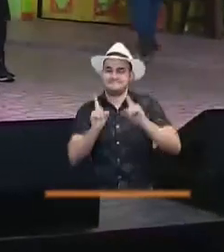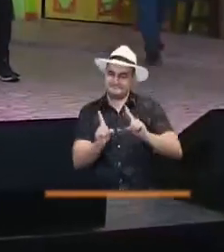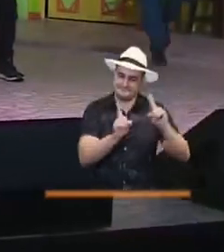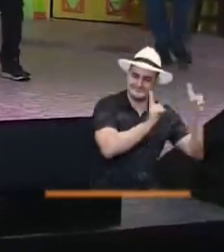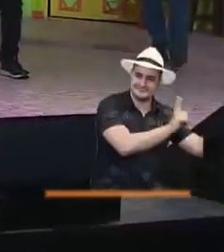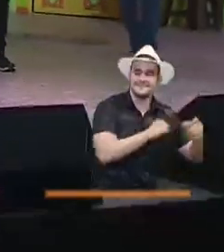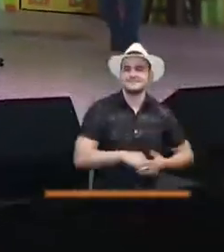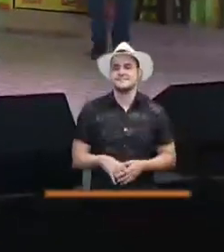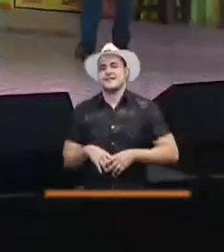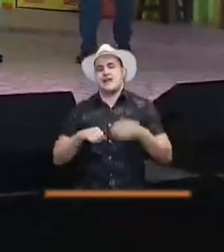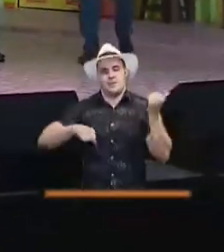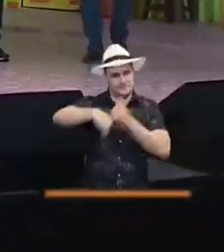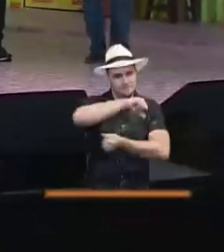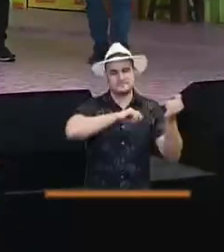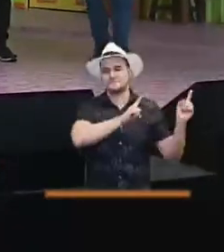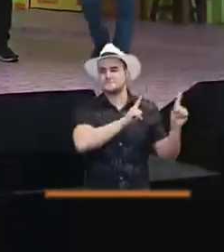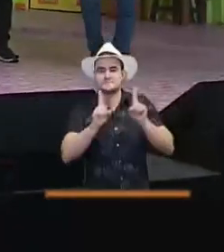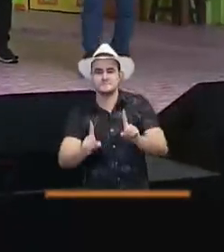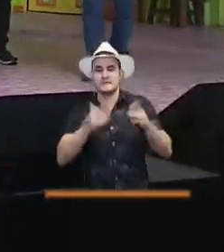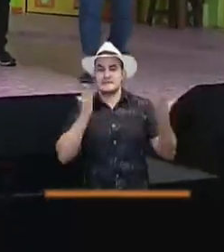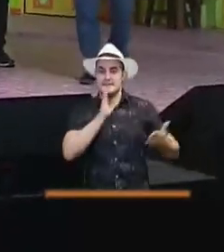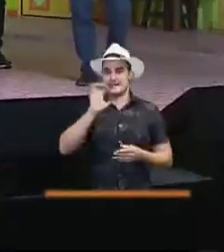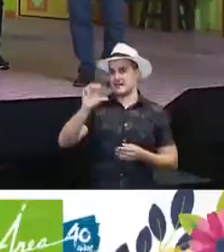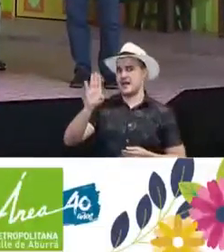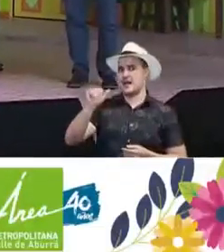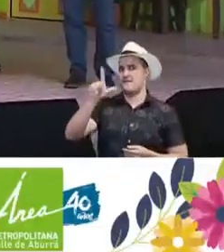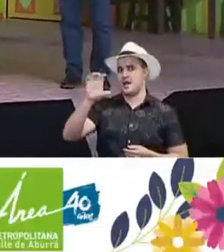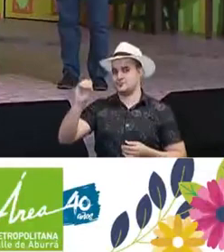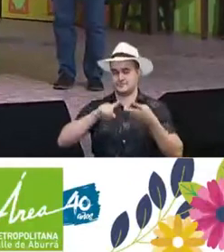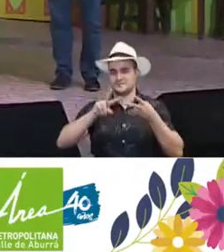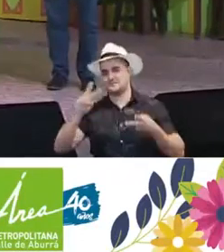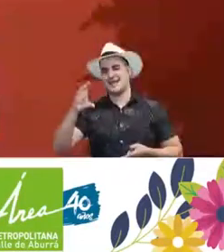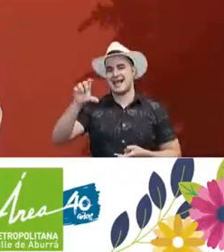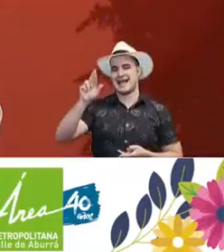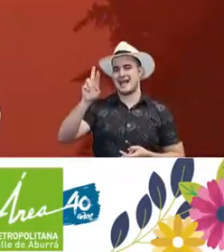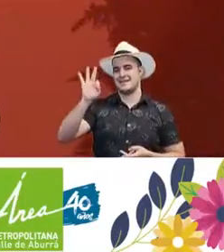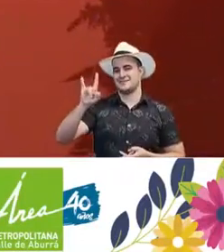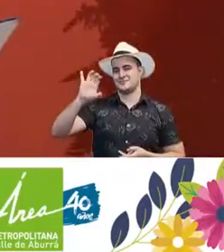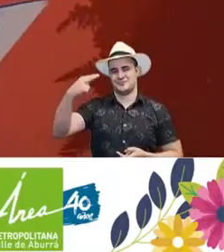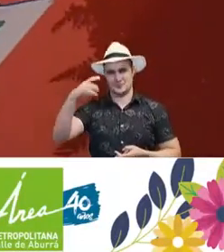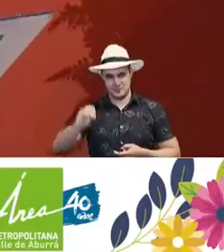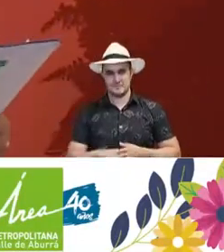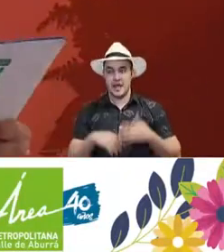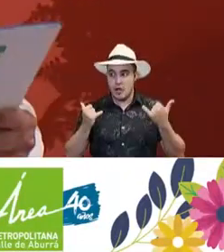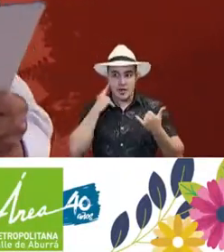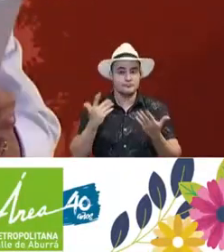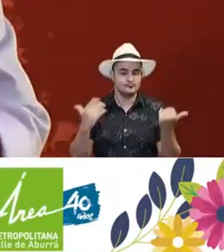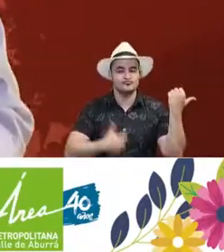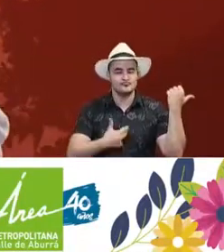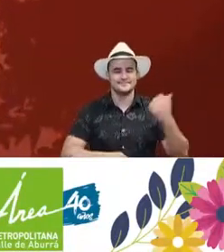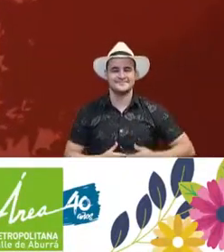y vamos entonces, es el turno para Caballo y Cartucho. Caballo y Cartucho, suena la maestra, nos